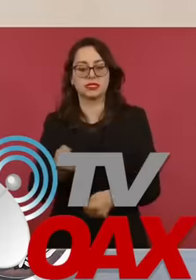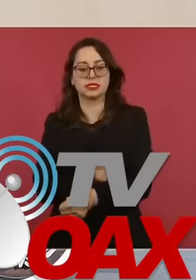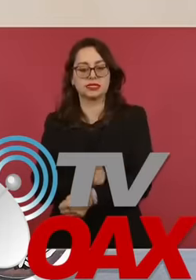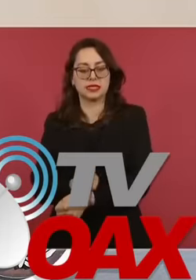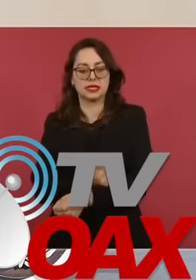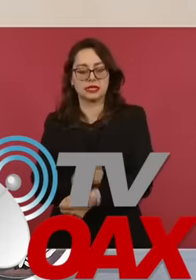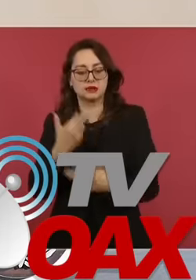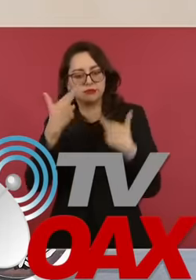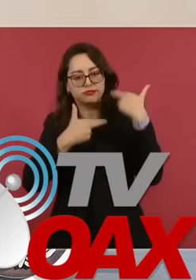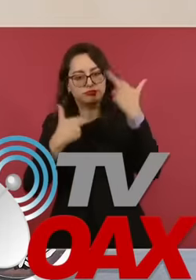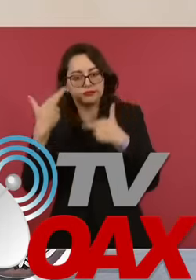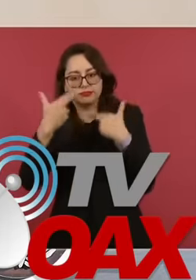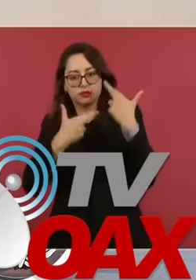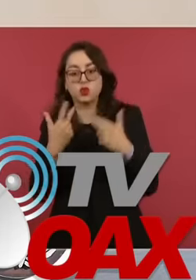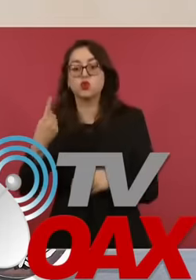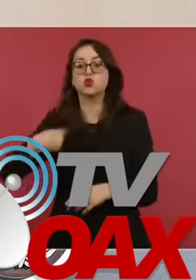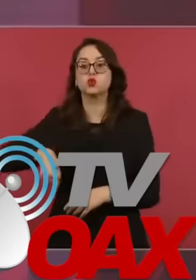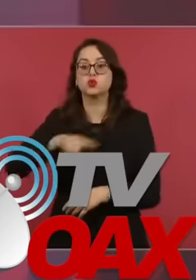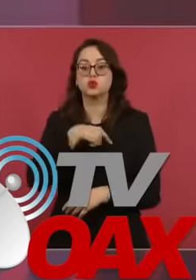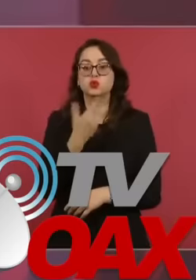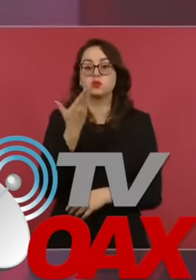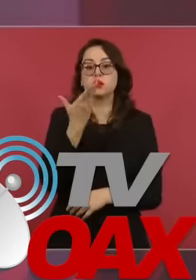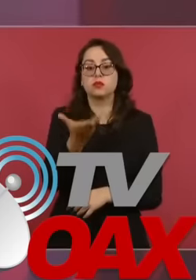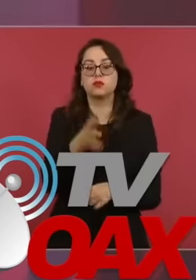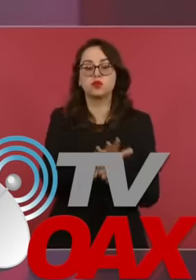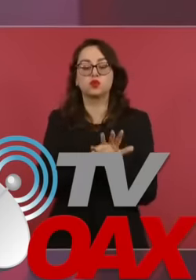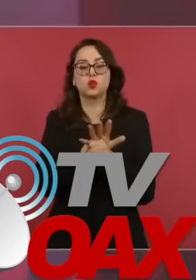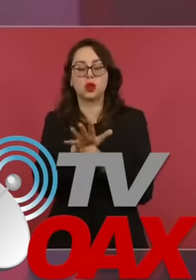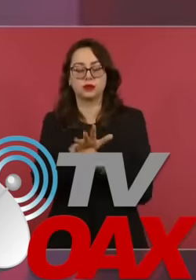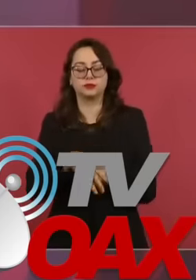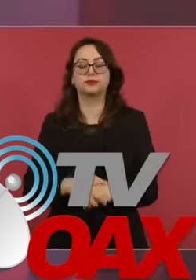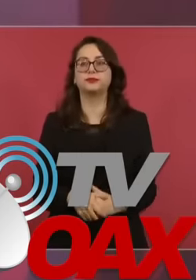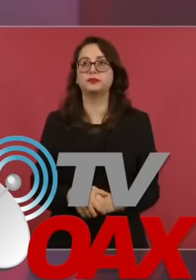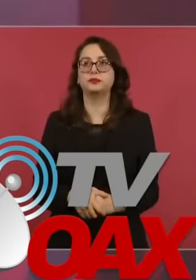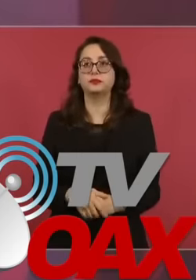¿Qué es lo que nosotros pedimos? Miren, como Estado mexicano,